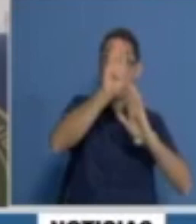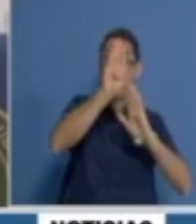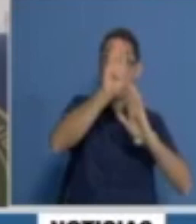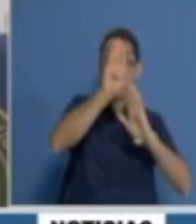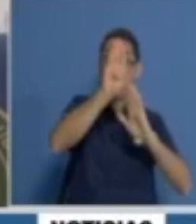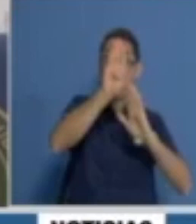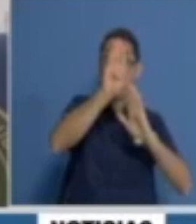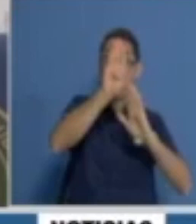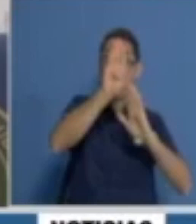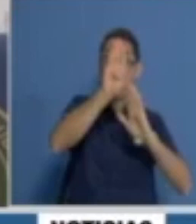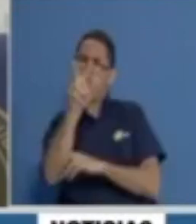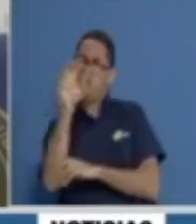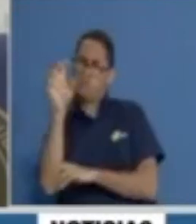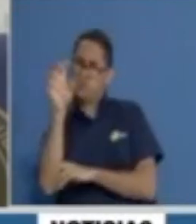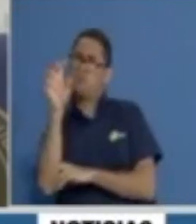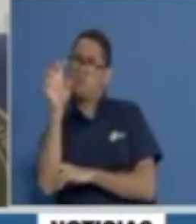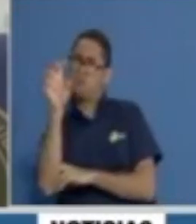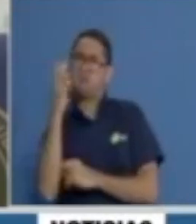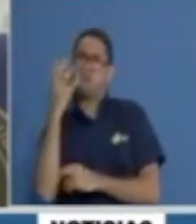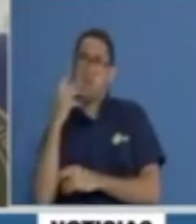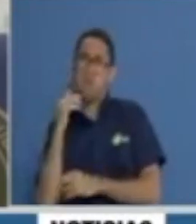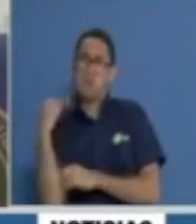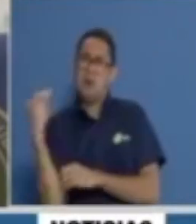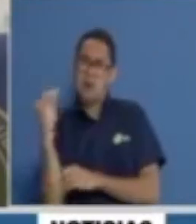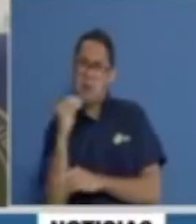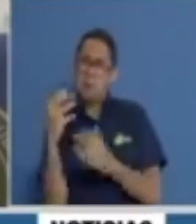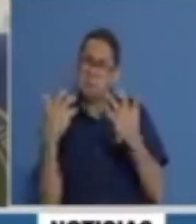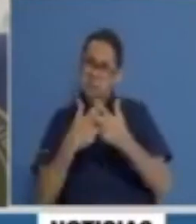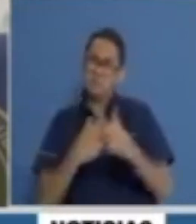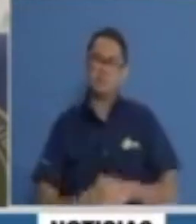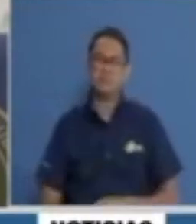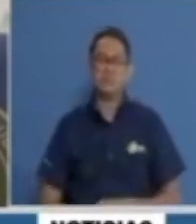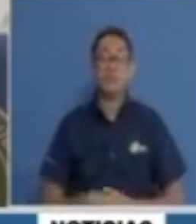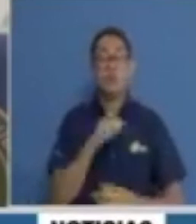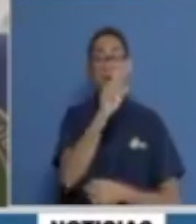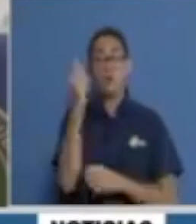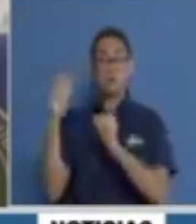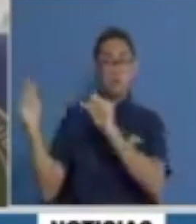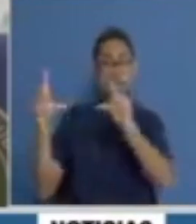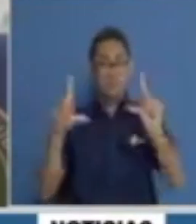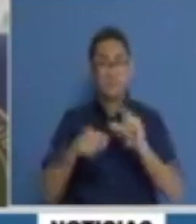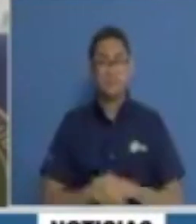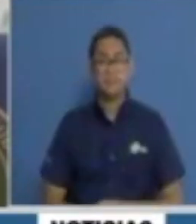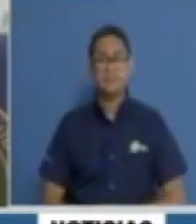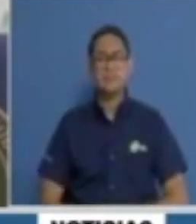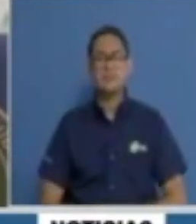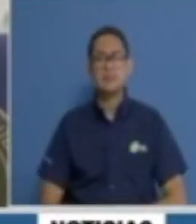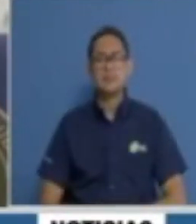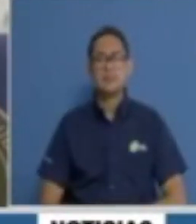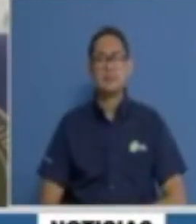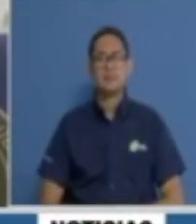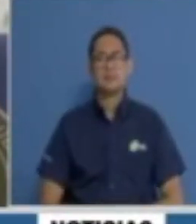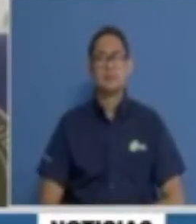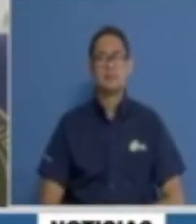coincide con el número de casos que se vienen reportando. En la siguiente lámina, lo que vamos a observar es el